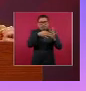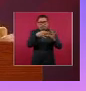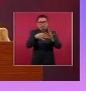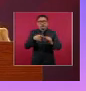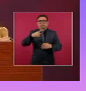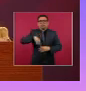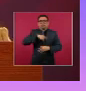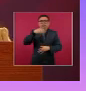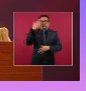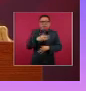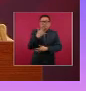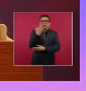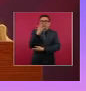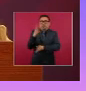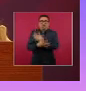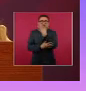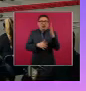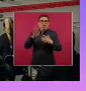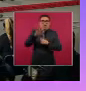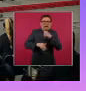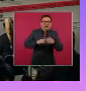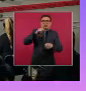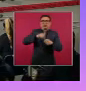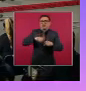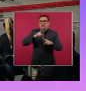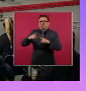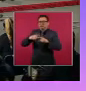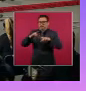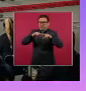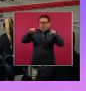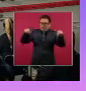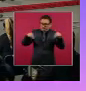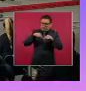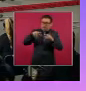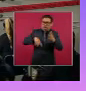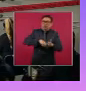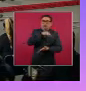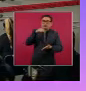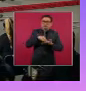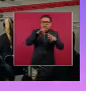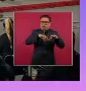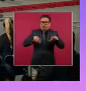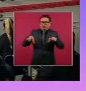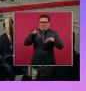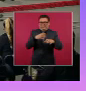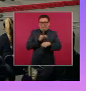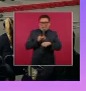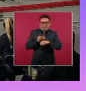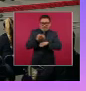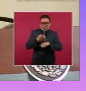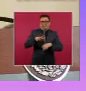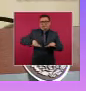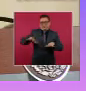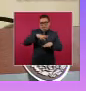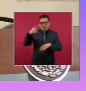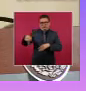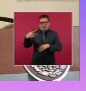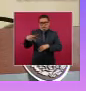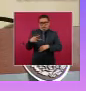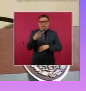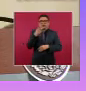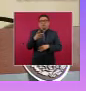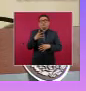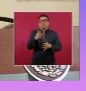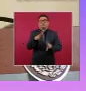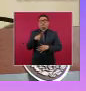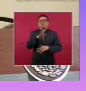saber flora, fauna, de lo que compete en ese caso en estas dos reservas estatales. Estamos hablando de esto de más